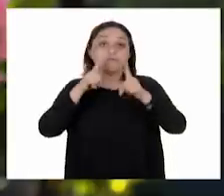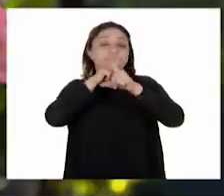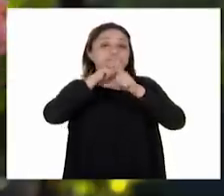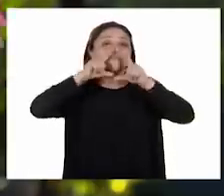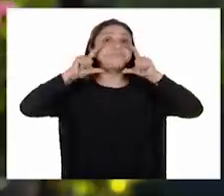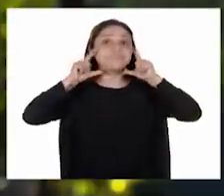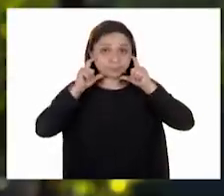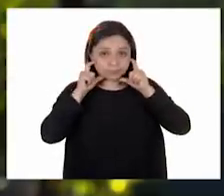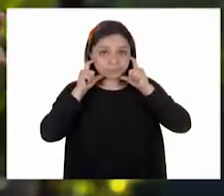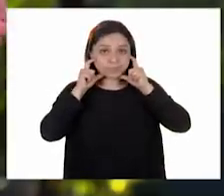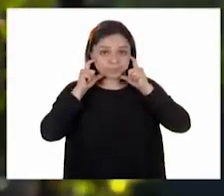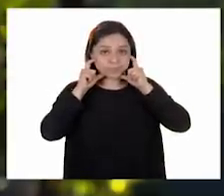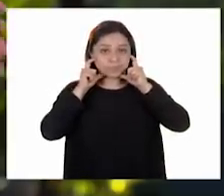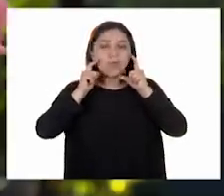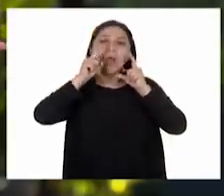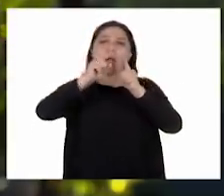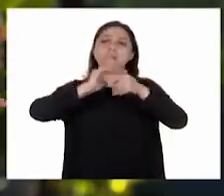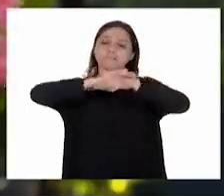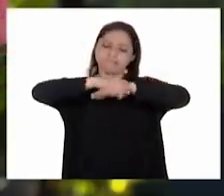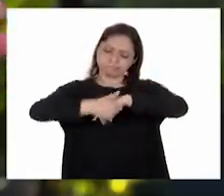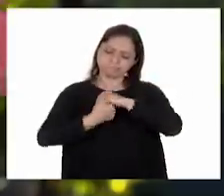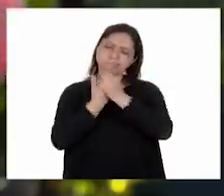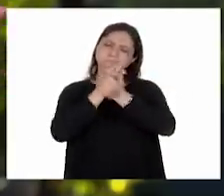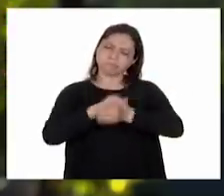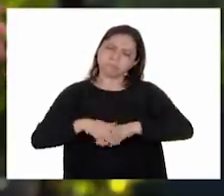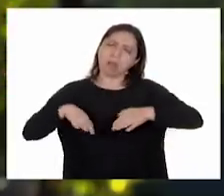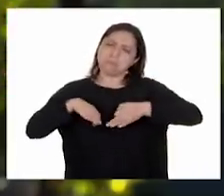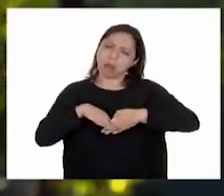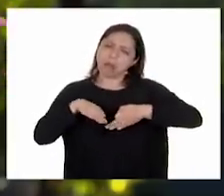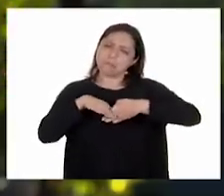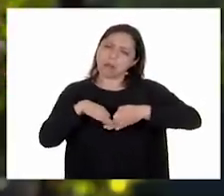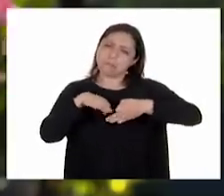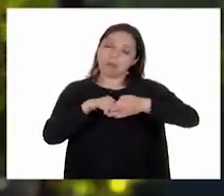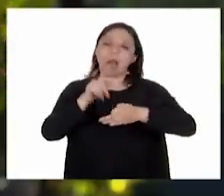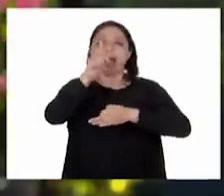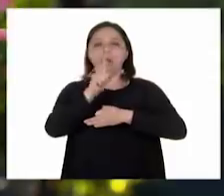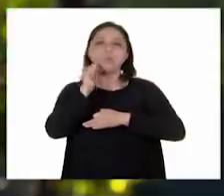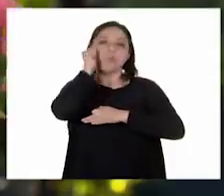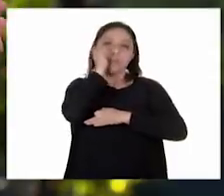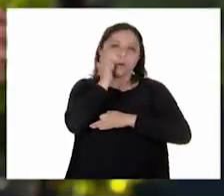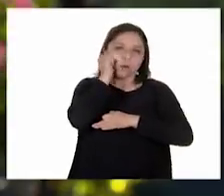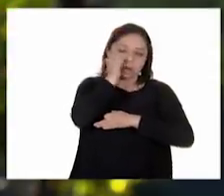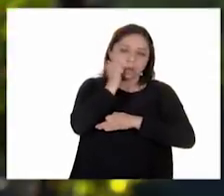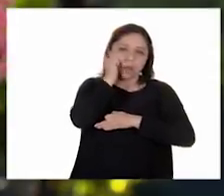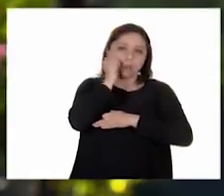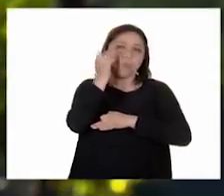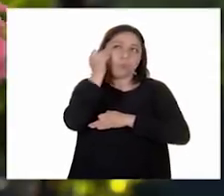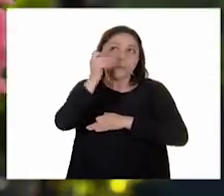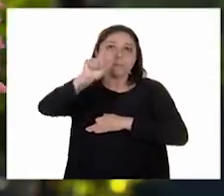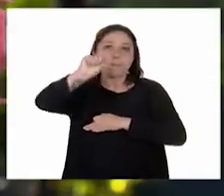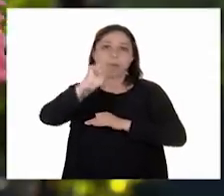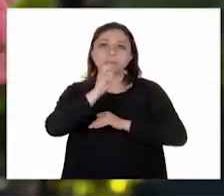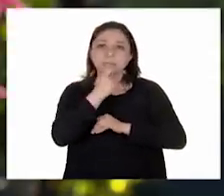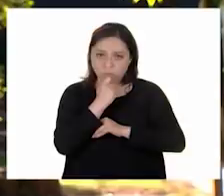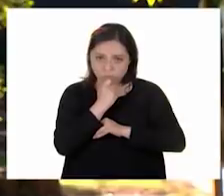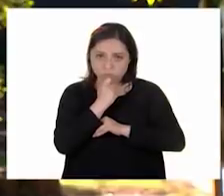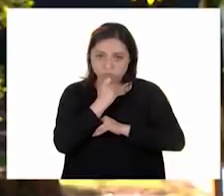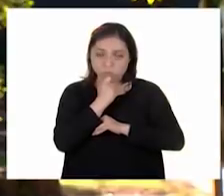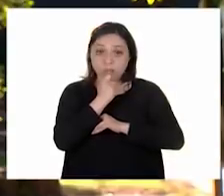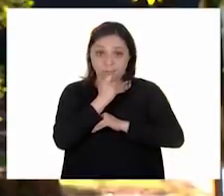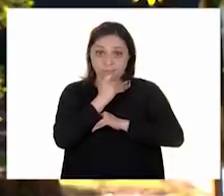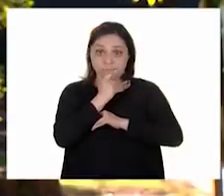cubrebocas. Lava tus manos frecuentemente con agua y con jabón por lo menos durante 20 segundos.